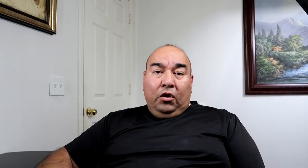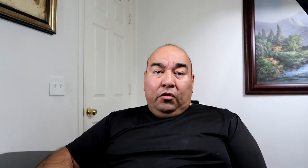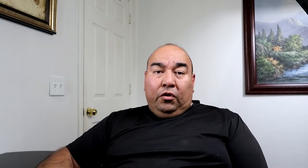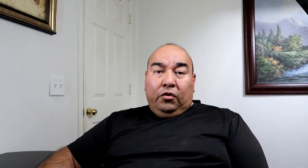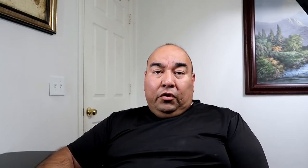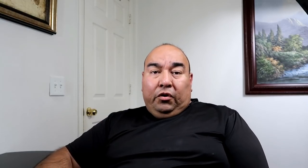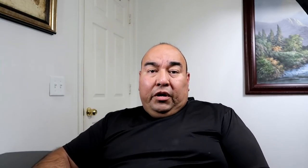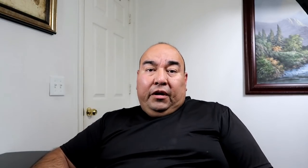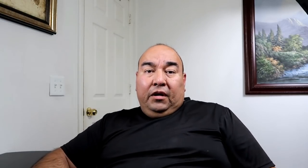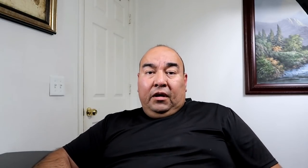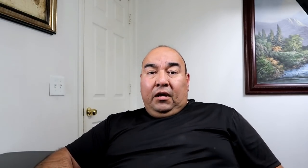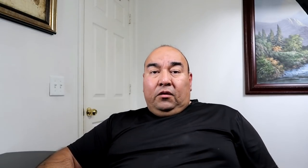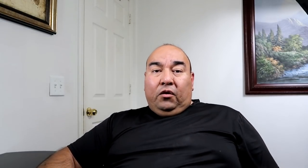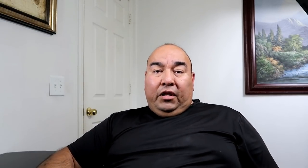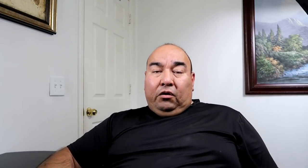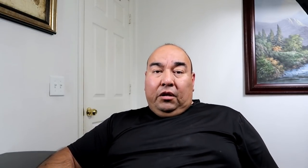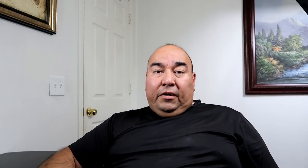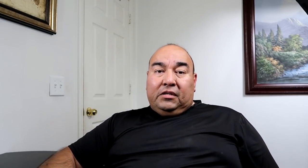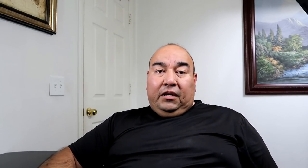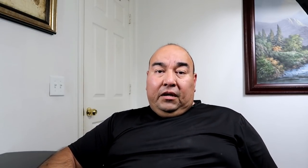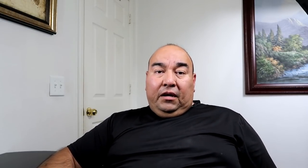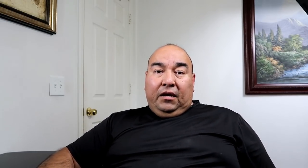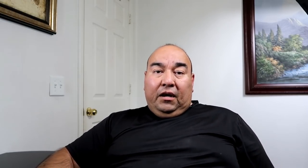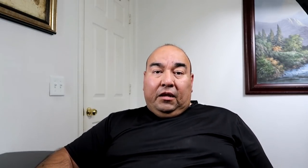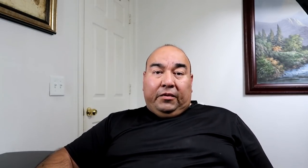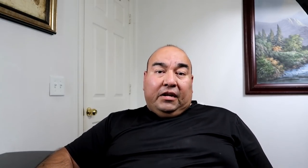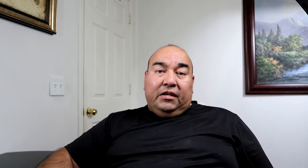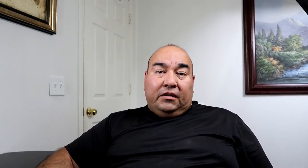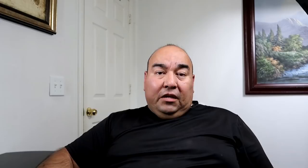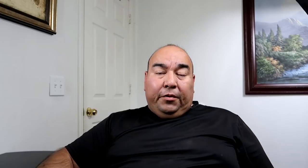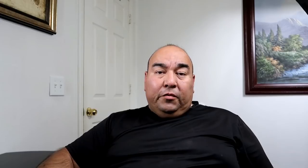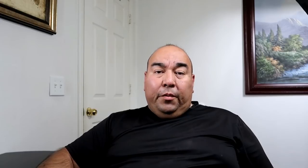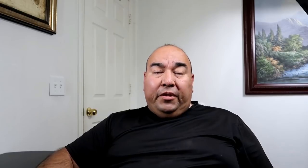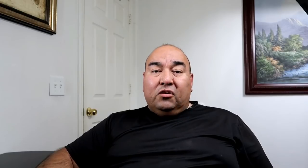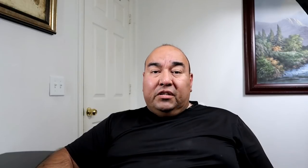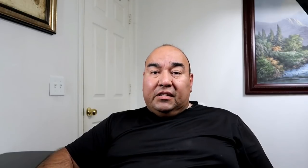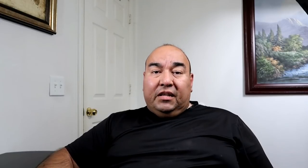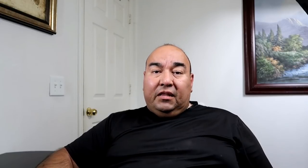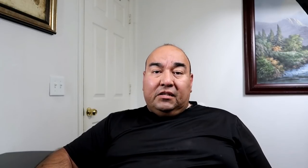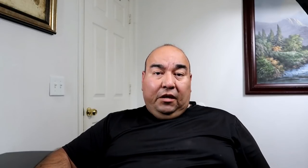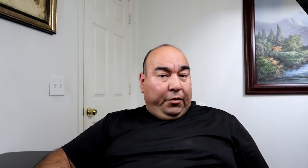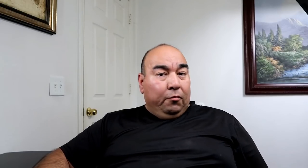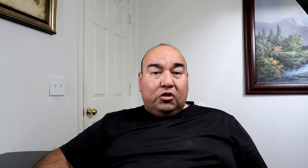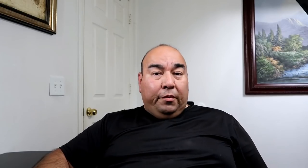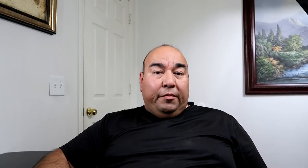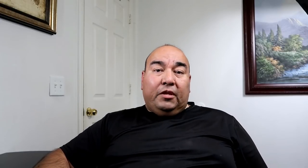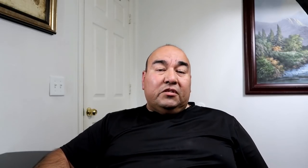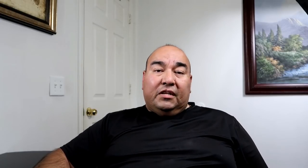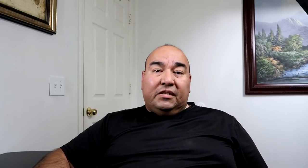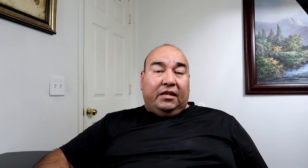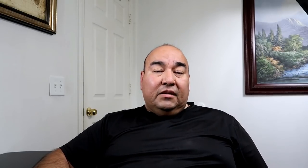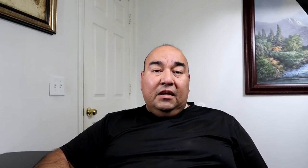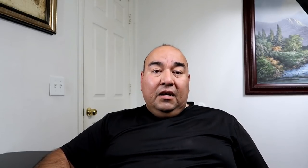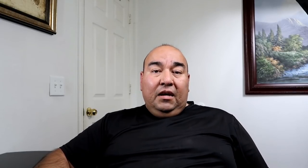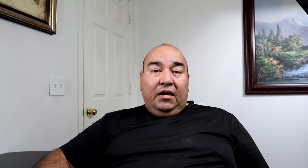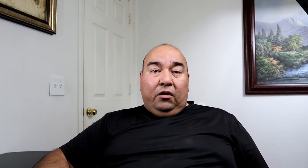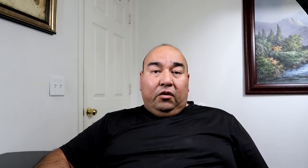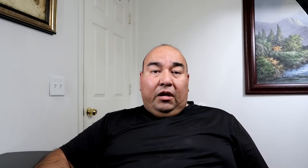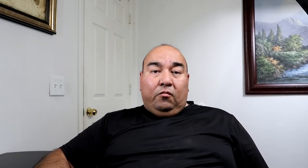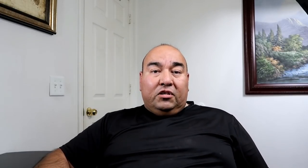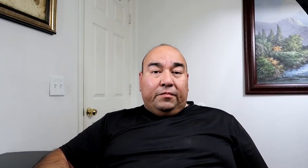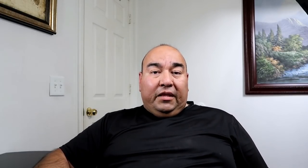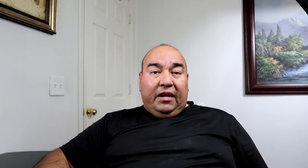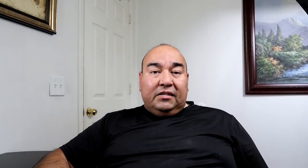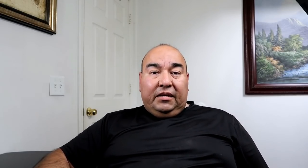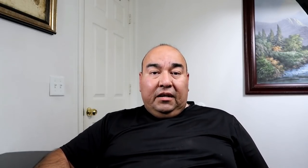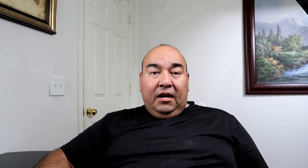pues bueno, yo creo que no queda otra más que adaptarse. Siempre hemos vivido sin las tandas, siempre hemos sobrevivido sin las tandas. Yo creo